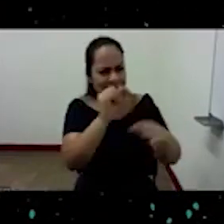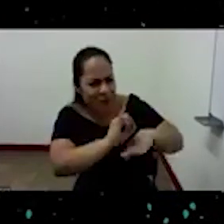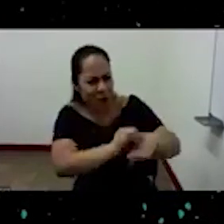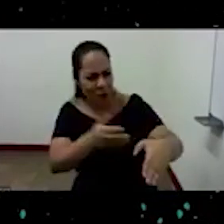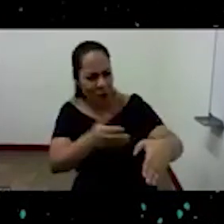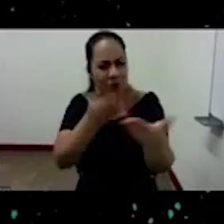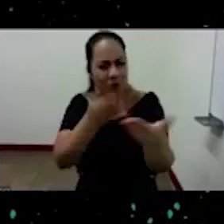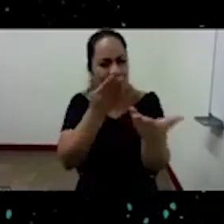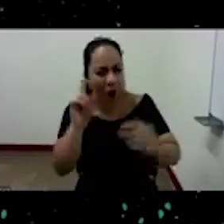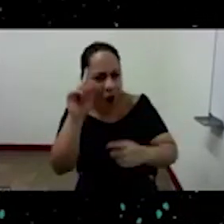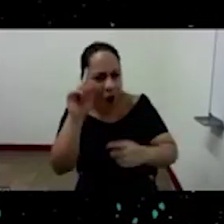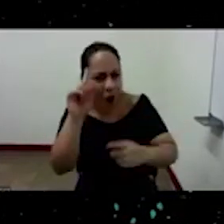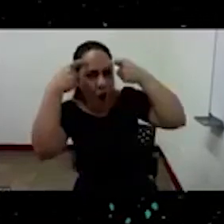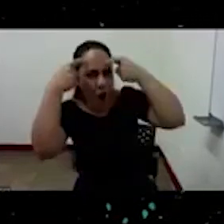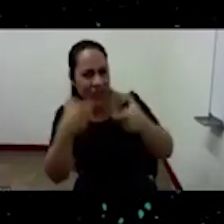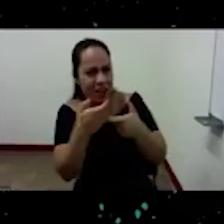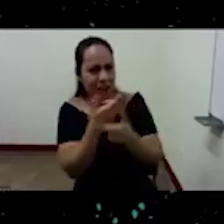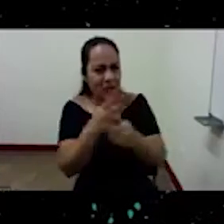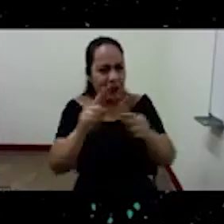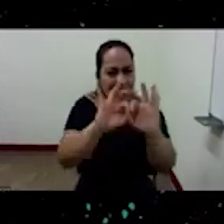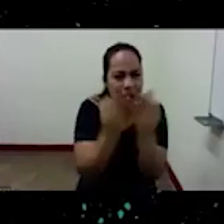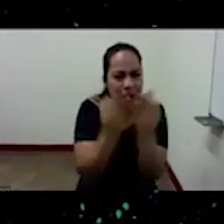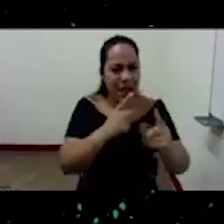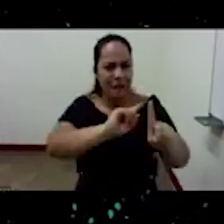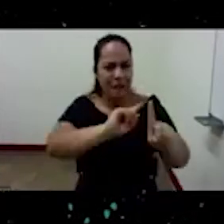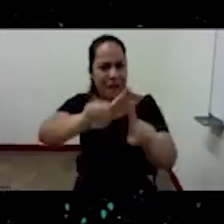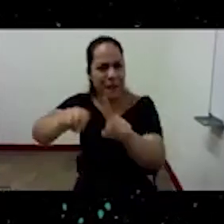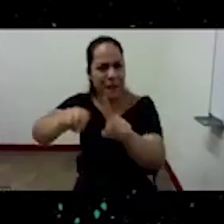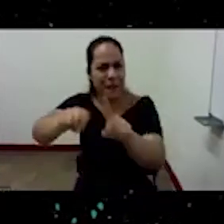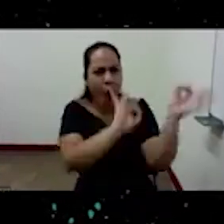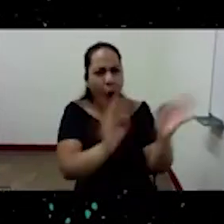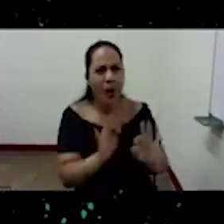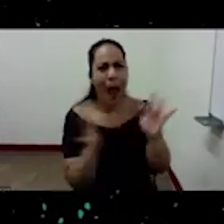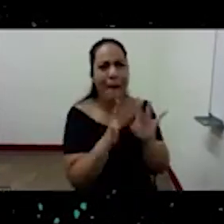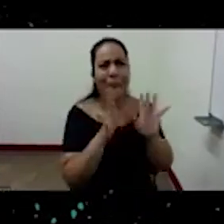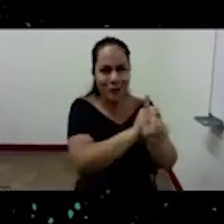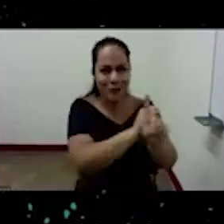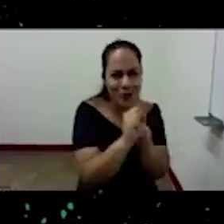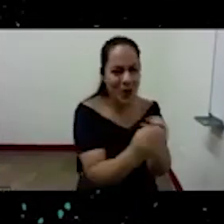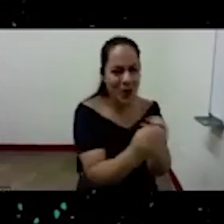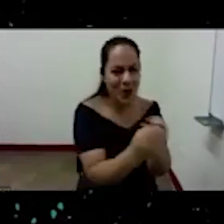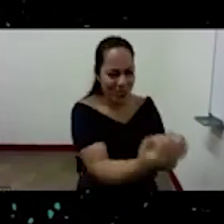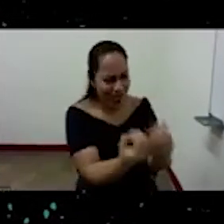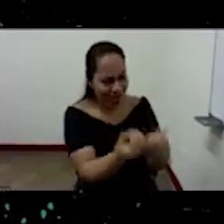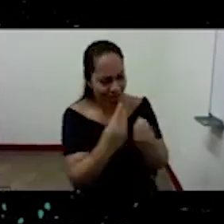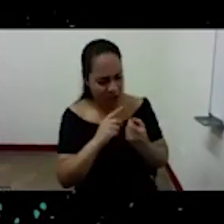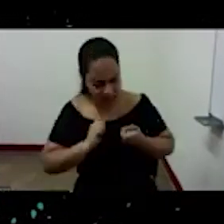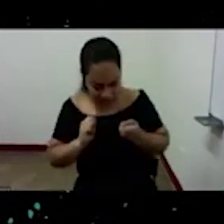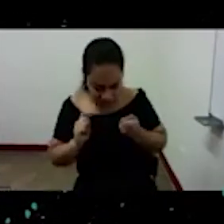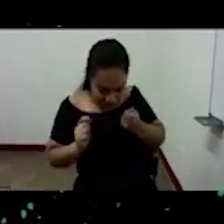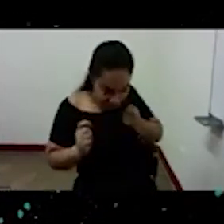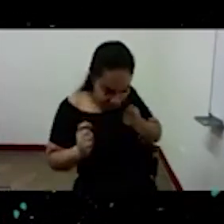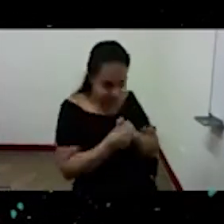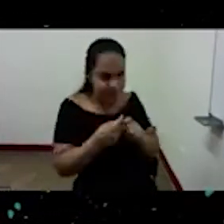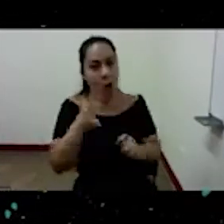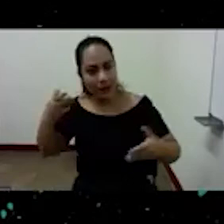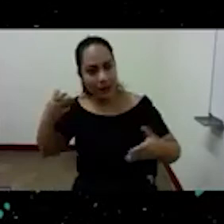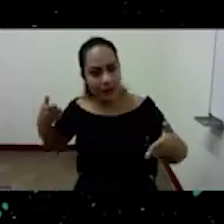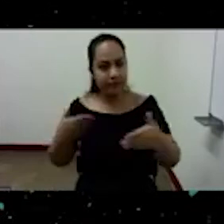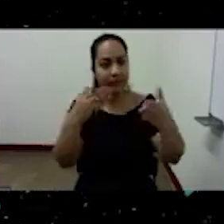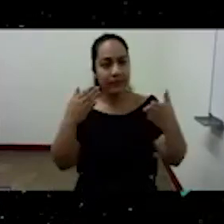del Estado, la familia y todos los órdenes sociales que hoy nos constituyen y nos gobiernan. Nietzsche